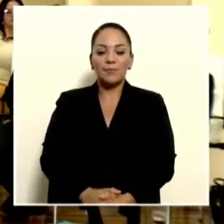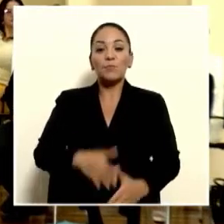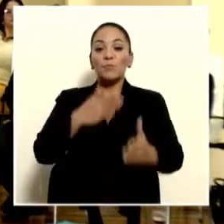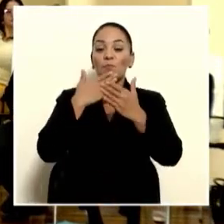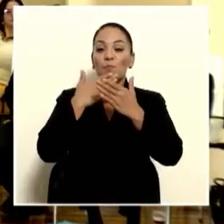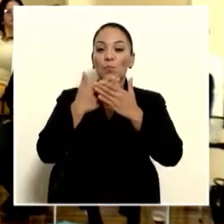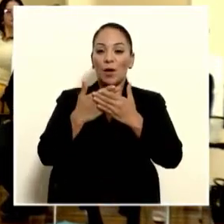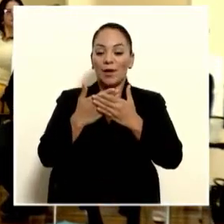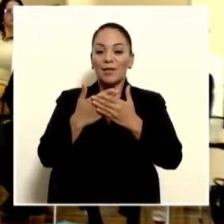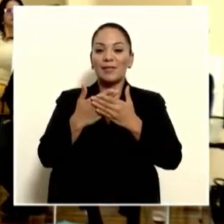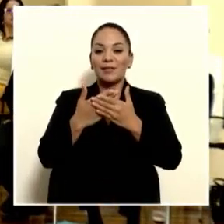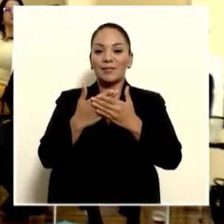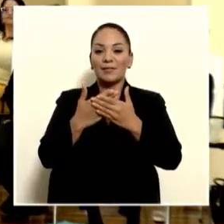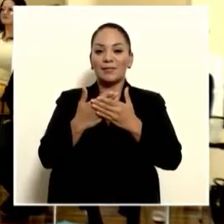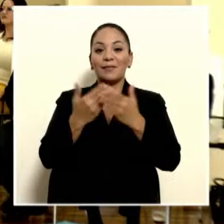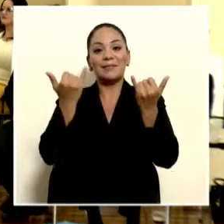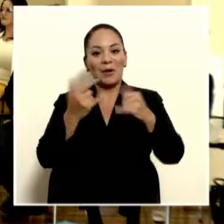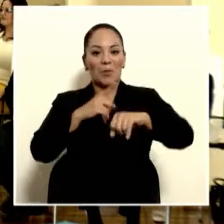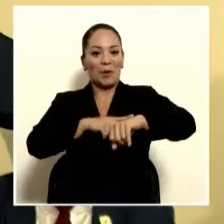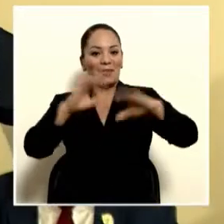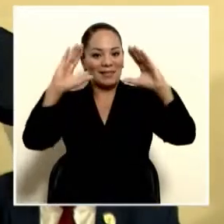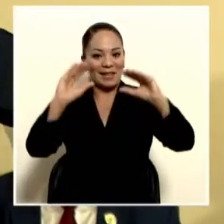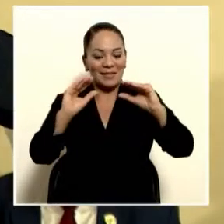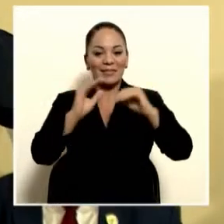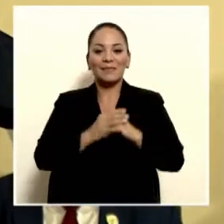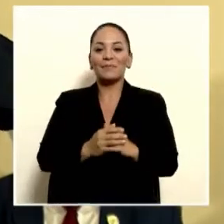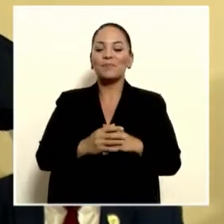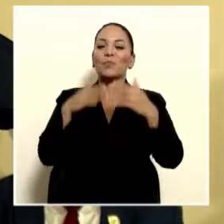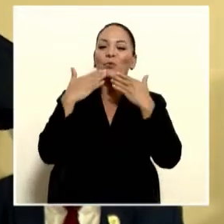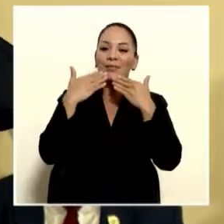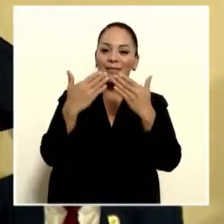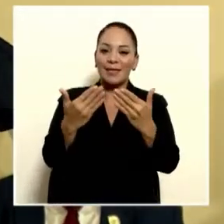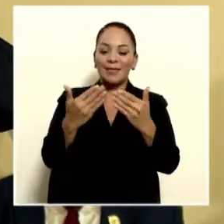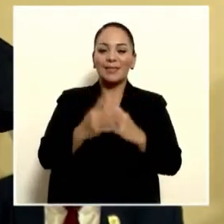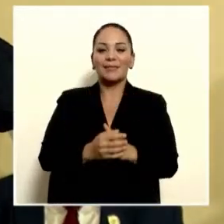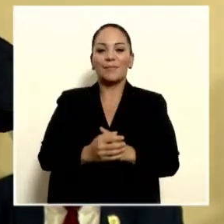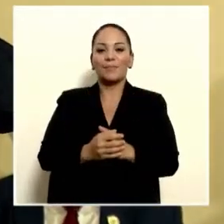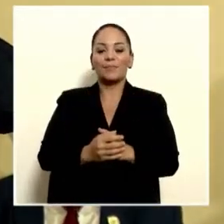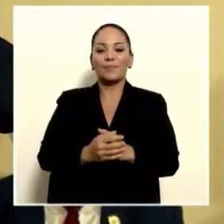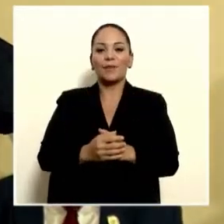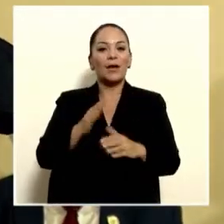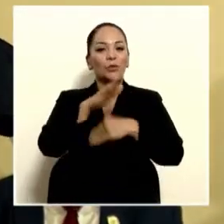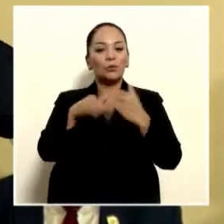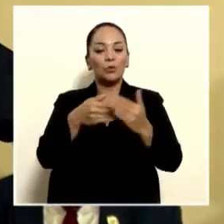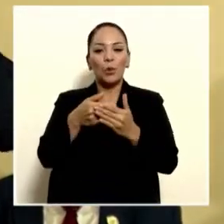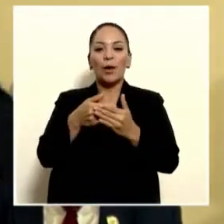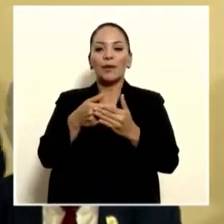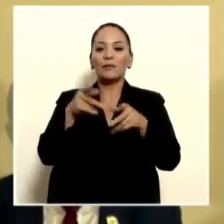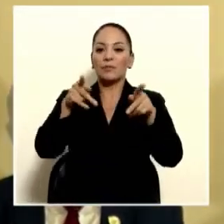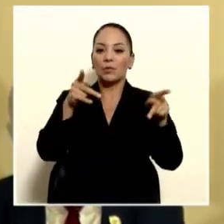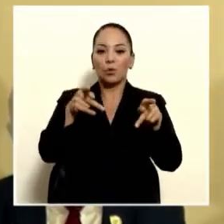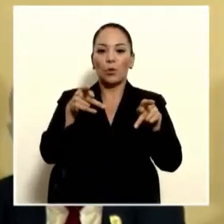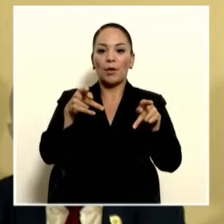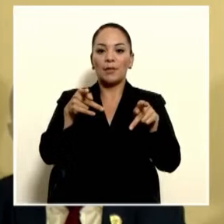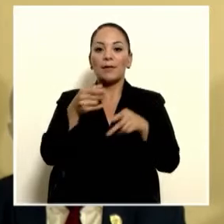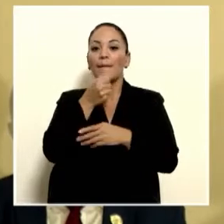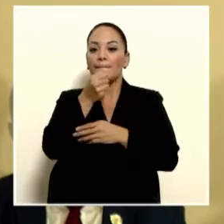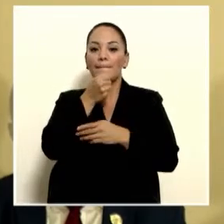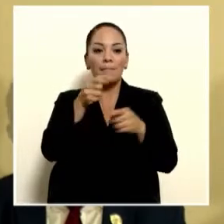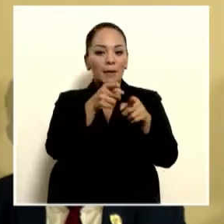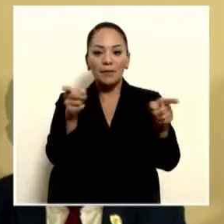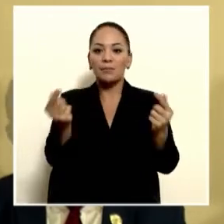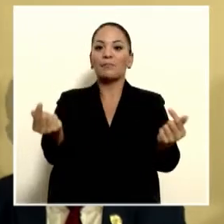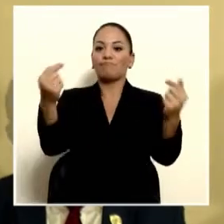Muy buenos ya tardes. Muchísimas gracias a las señoras y señores de la prensa por haber venido.